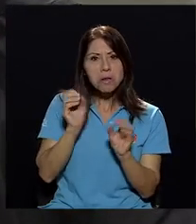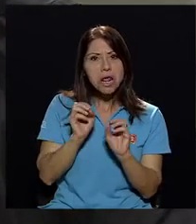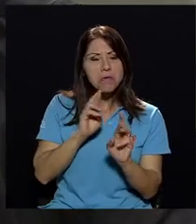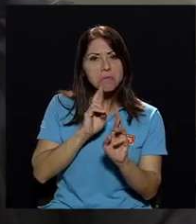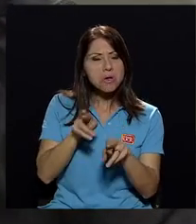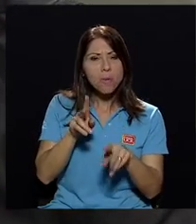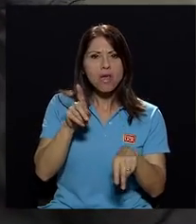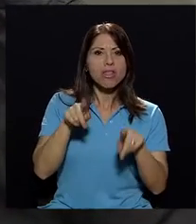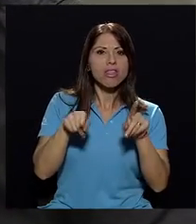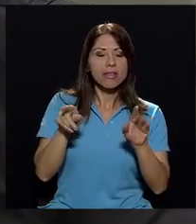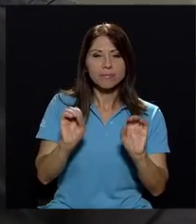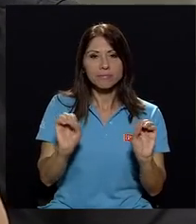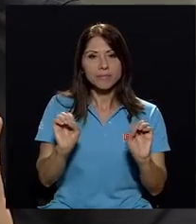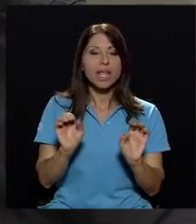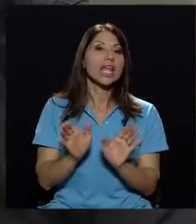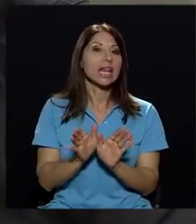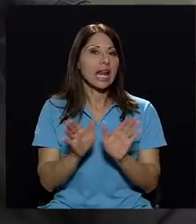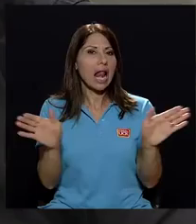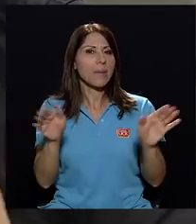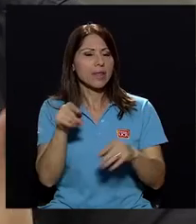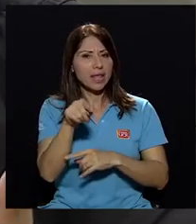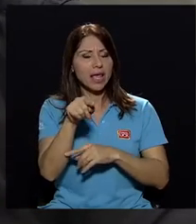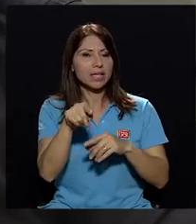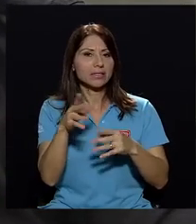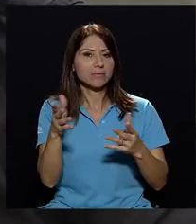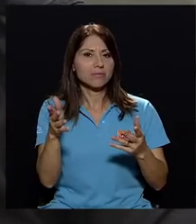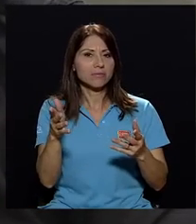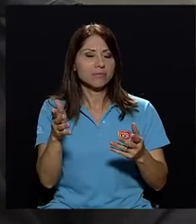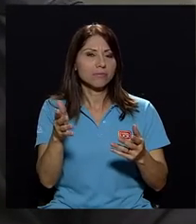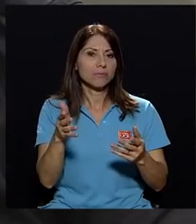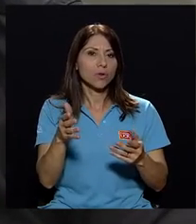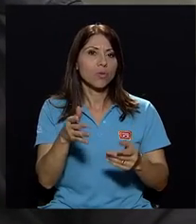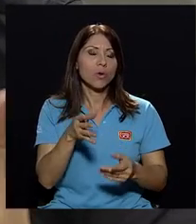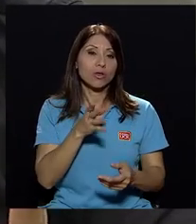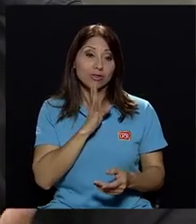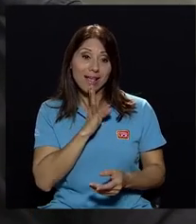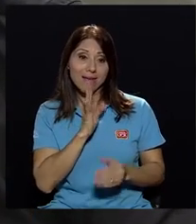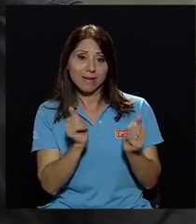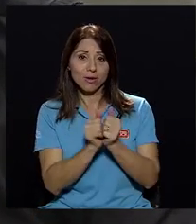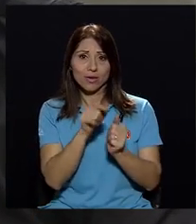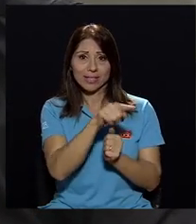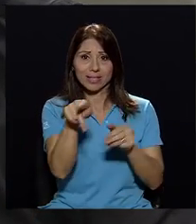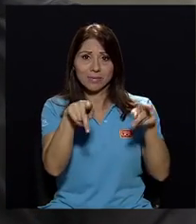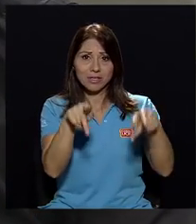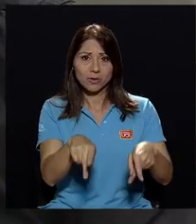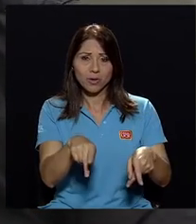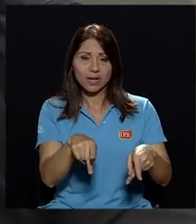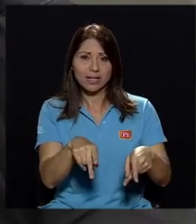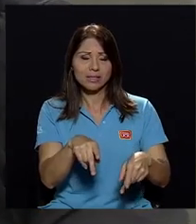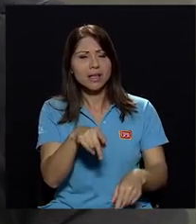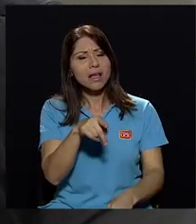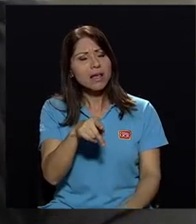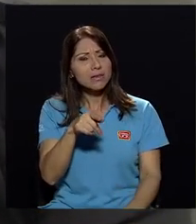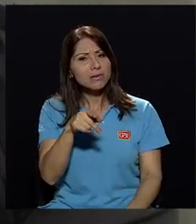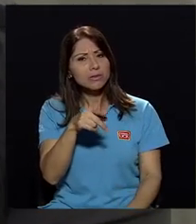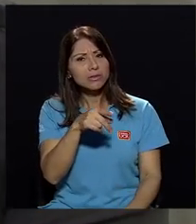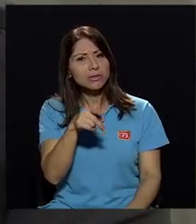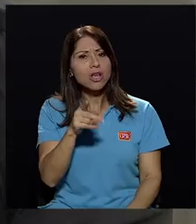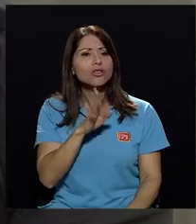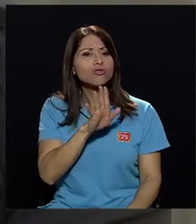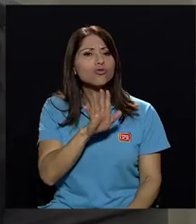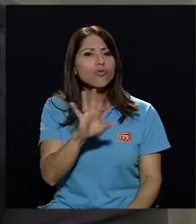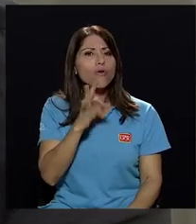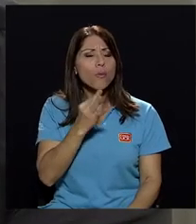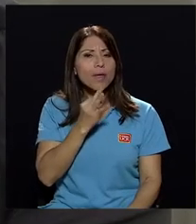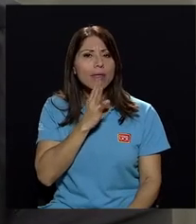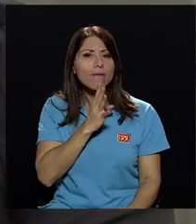de reacción. Generalmente refieren o a la hora de hablar con estas personas, en su discurso o